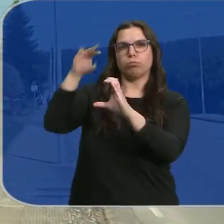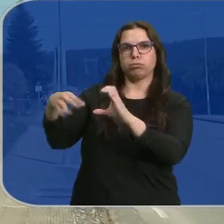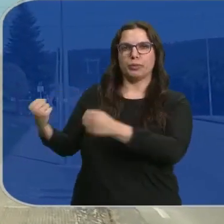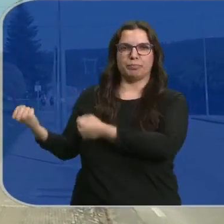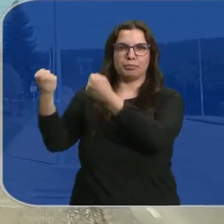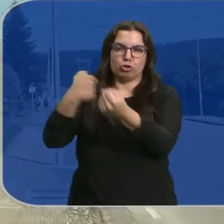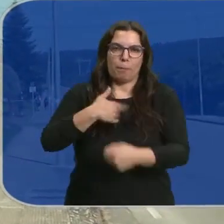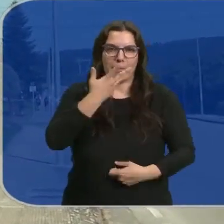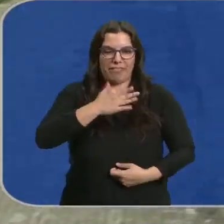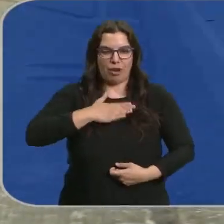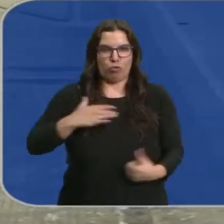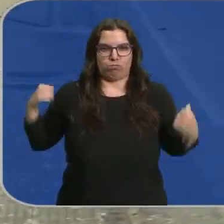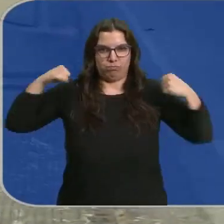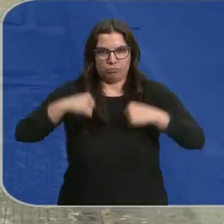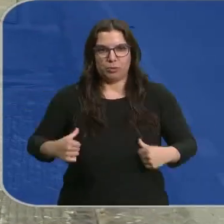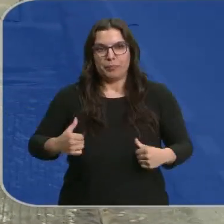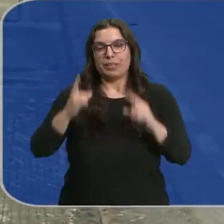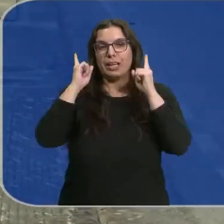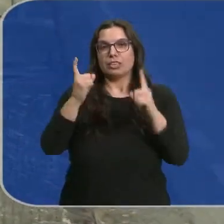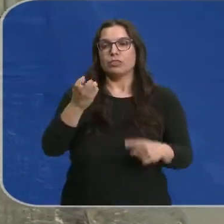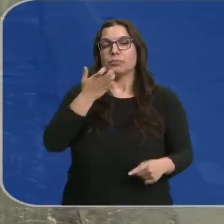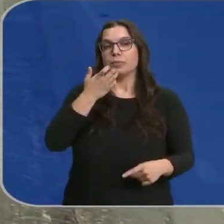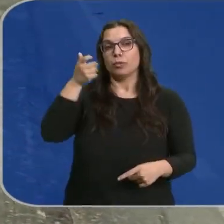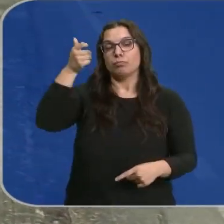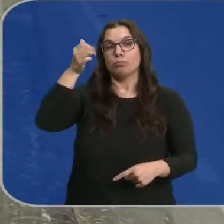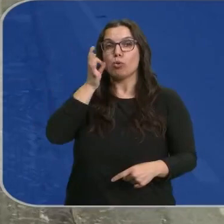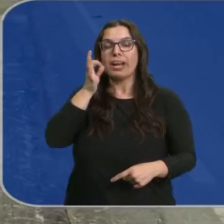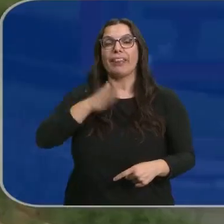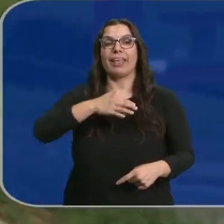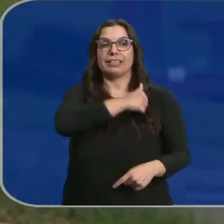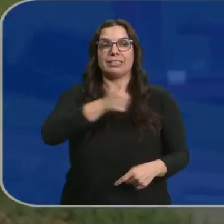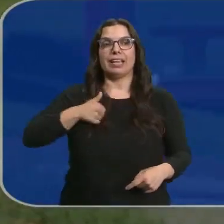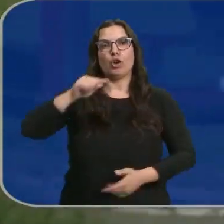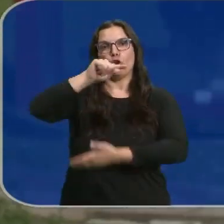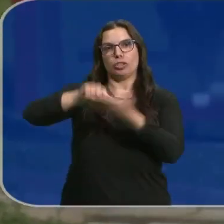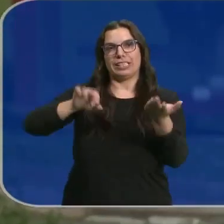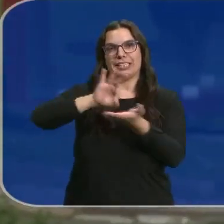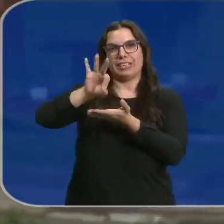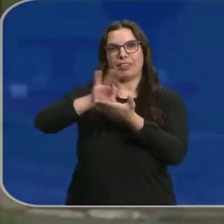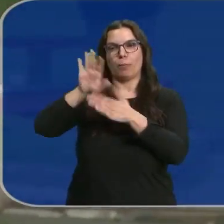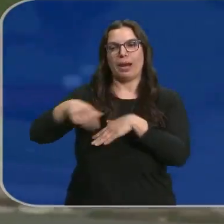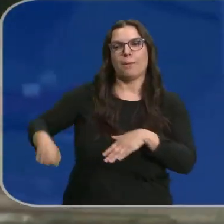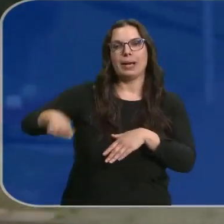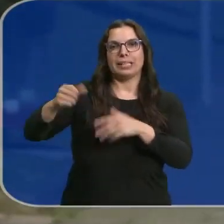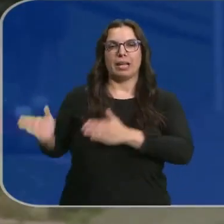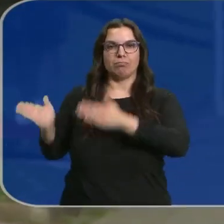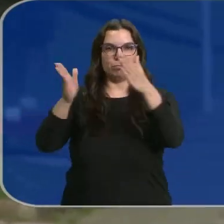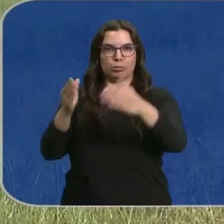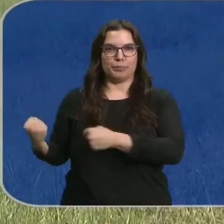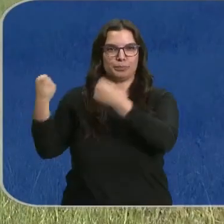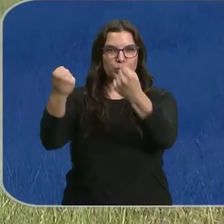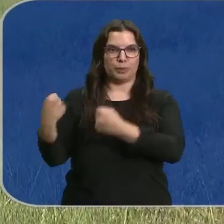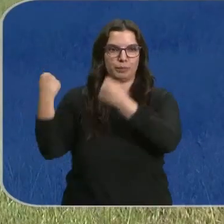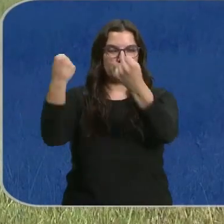yo prefiero llevarla yo. Es el caso de Brittany. Esta canadiense ha contratado un servicio para que le traslade la maleta de etapa en